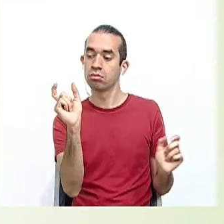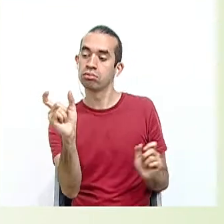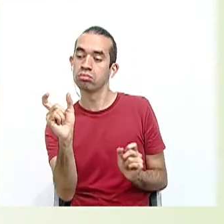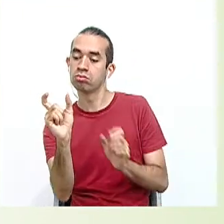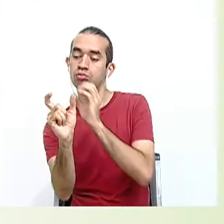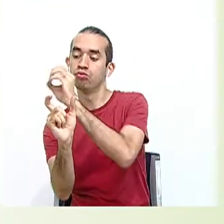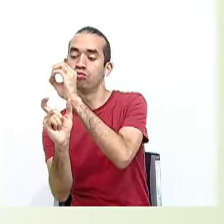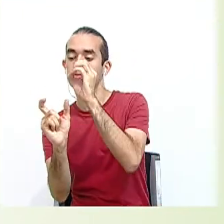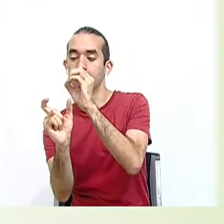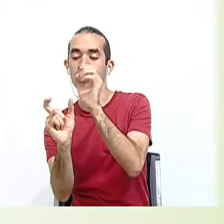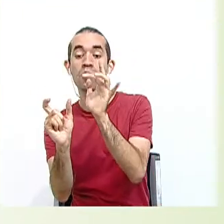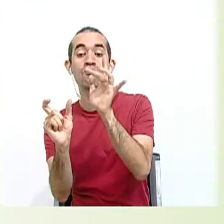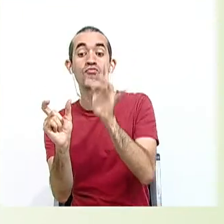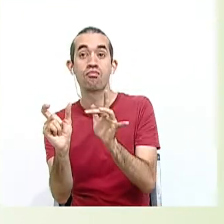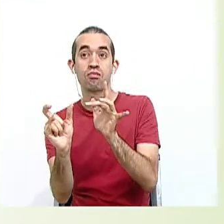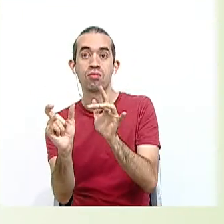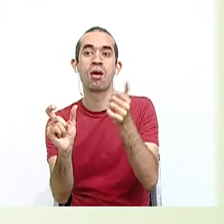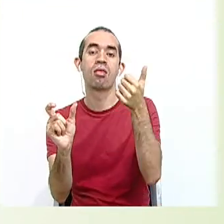blanco.